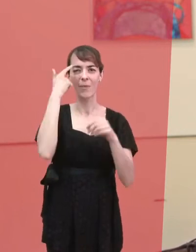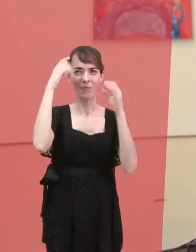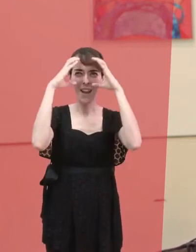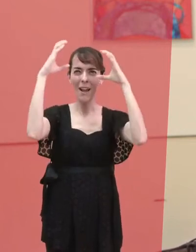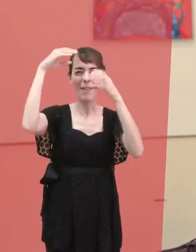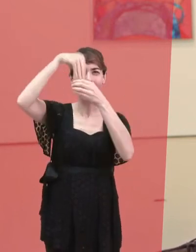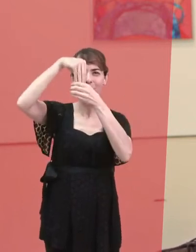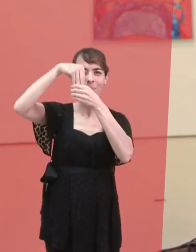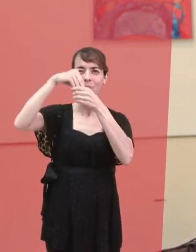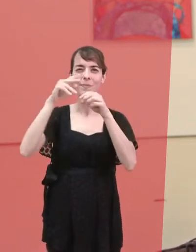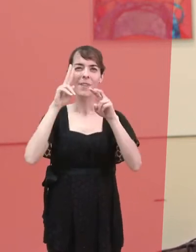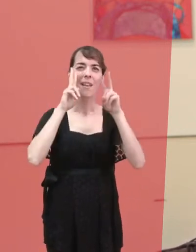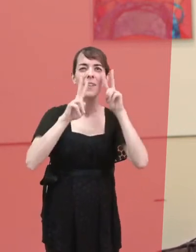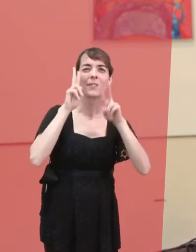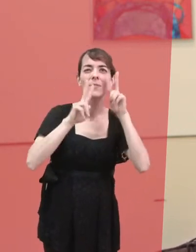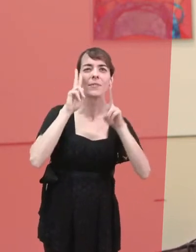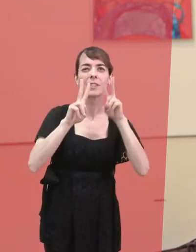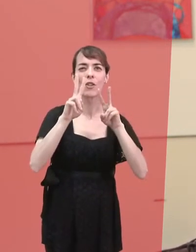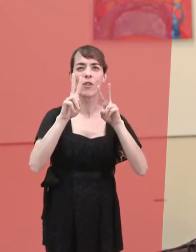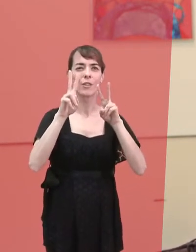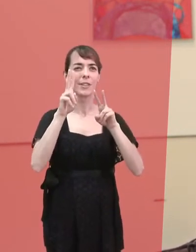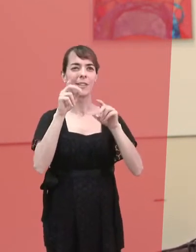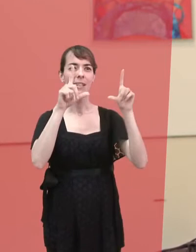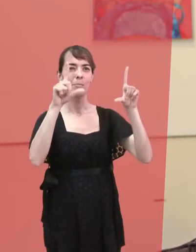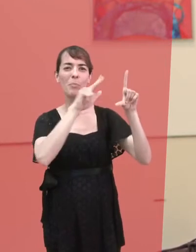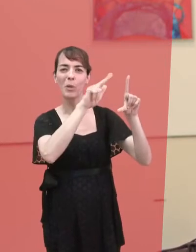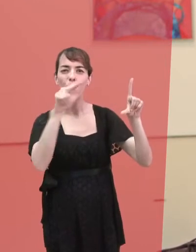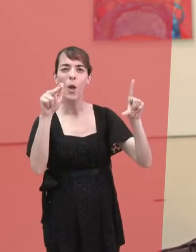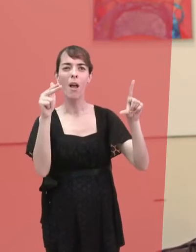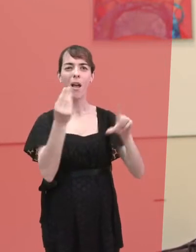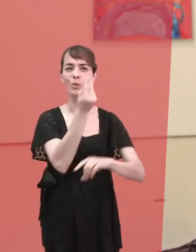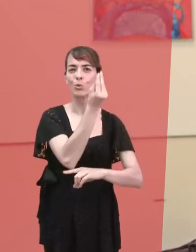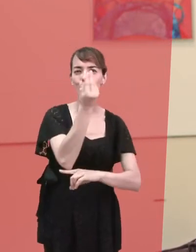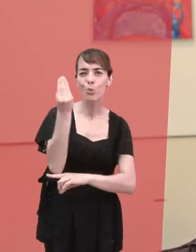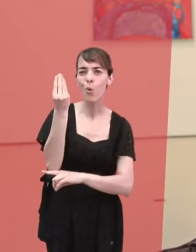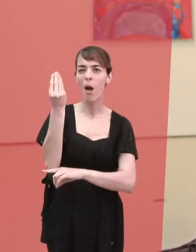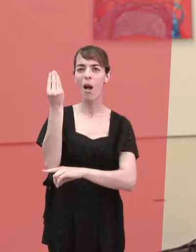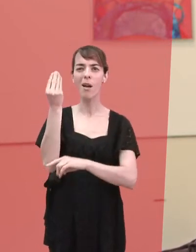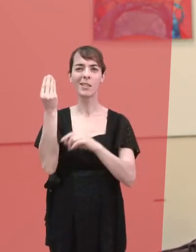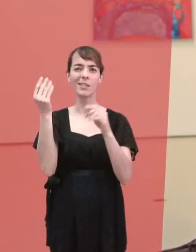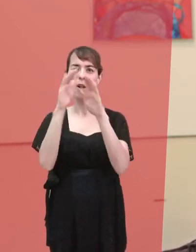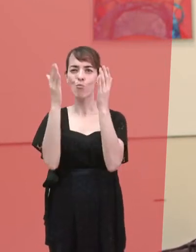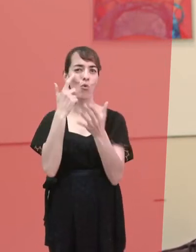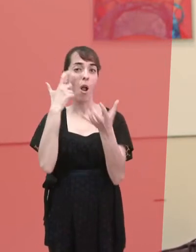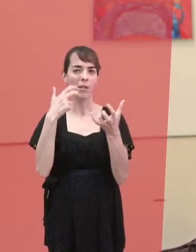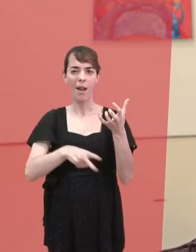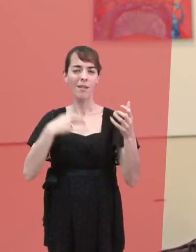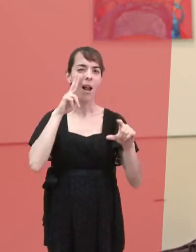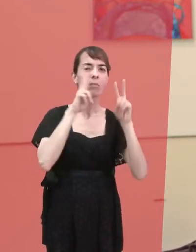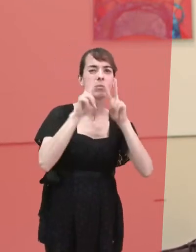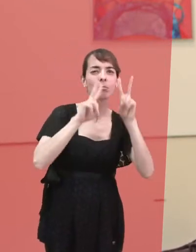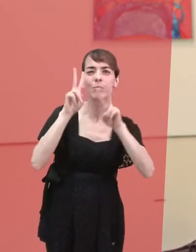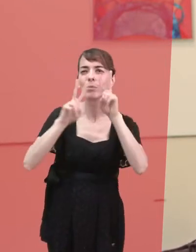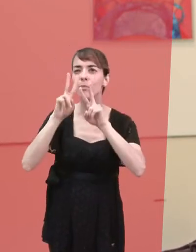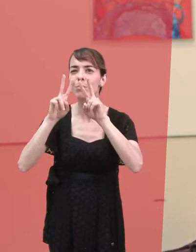aquella mirada que ha estado en la pintura, que ha estado en la escultura, en el mundo del arte, y uno